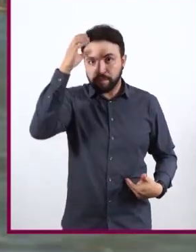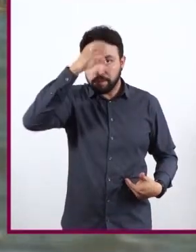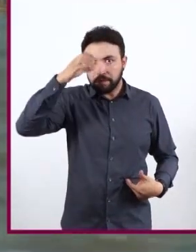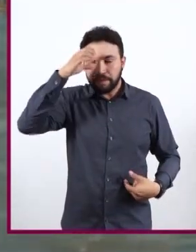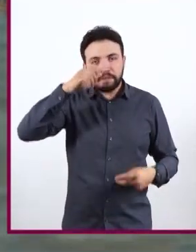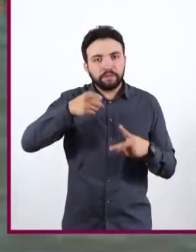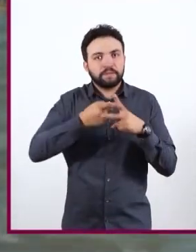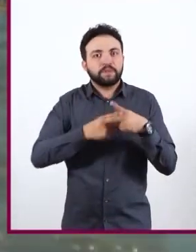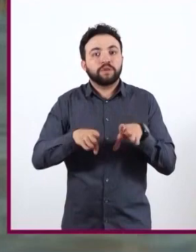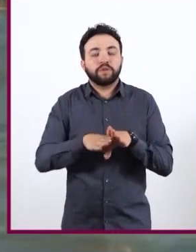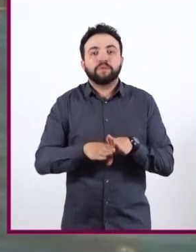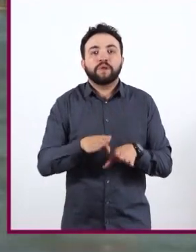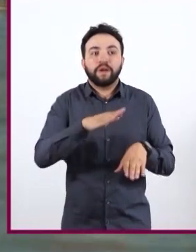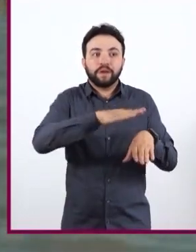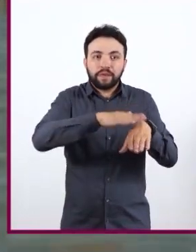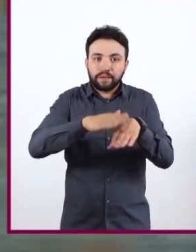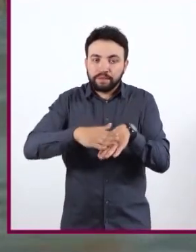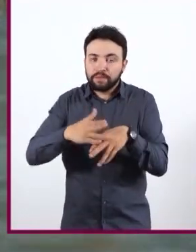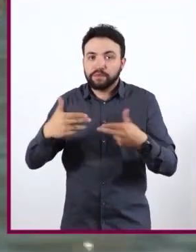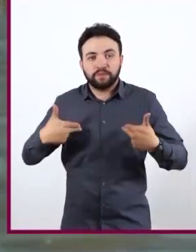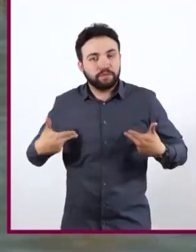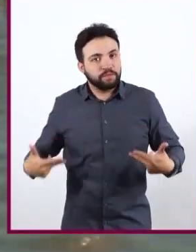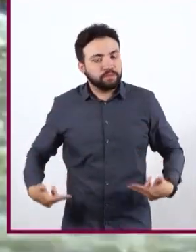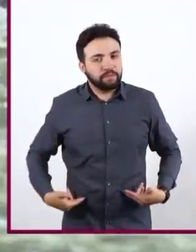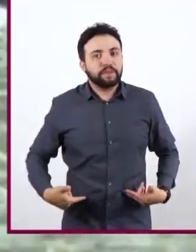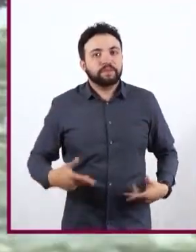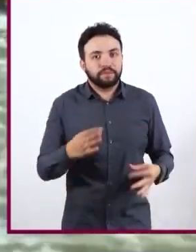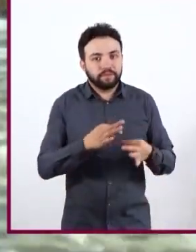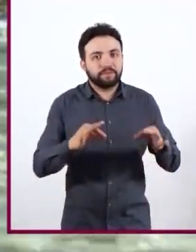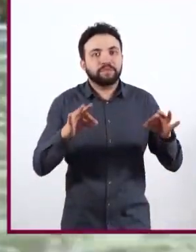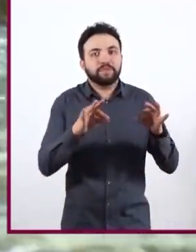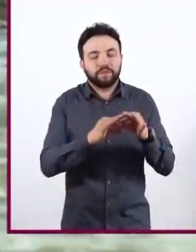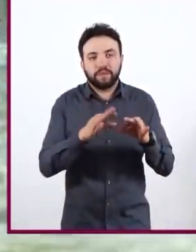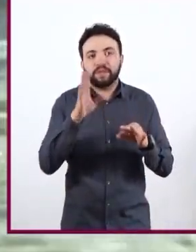empezaran a advertirnos que el ser humano es un factor geológico.